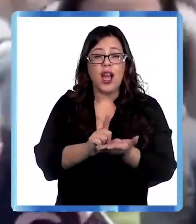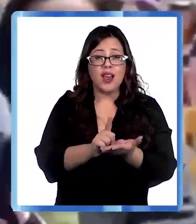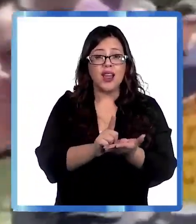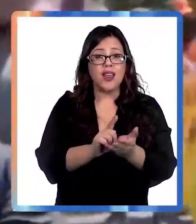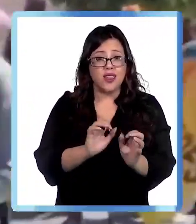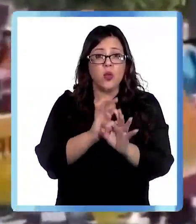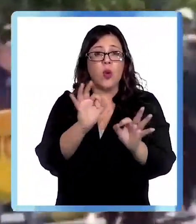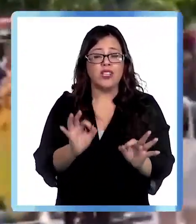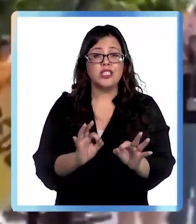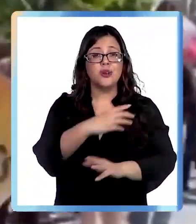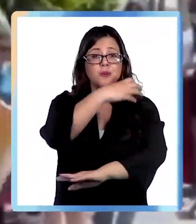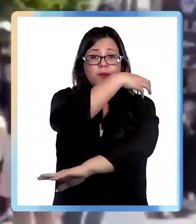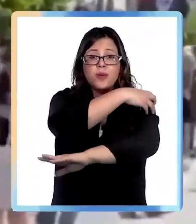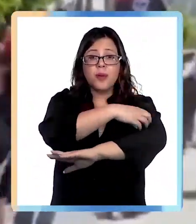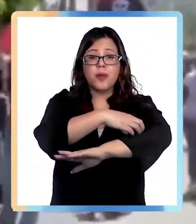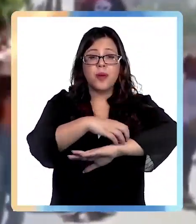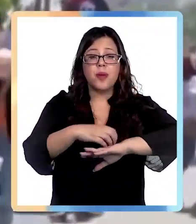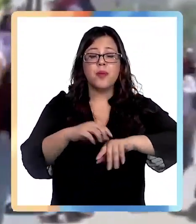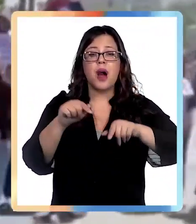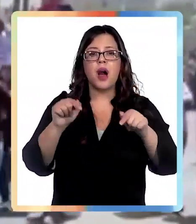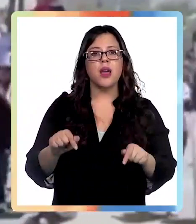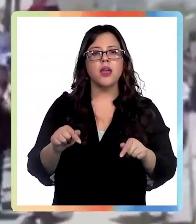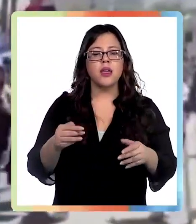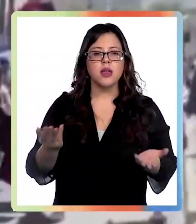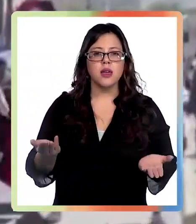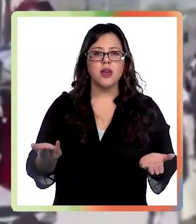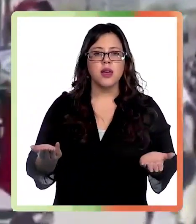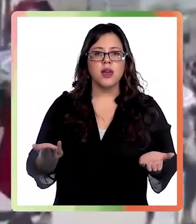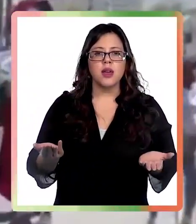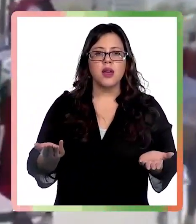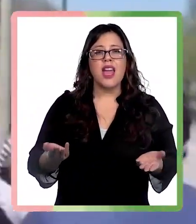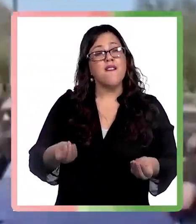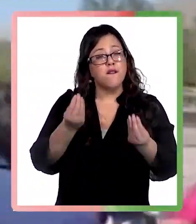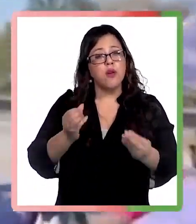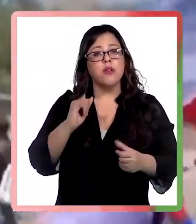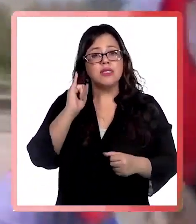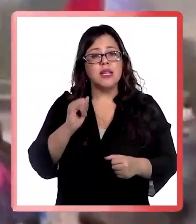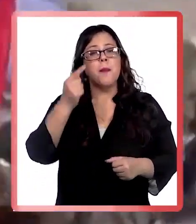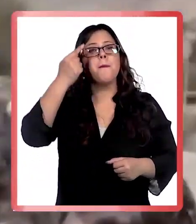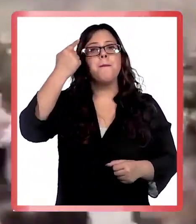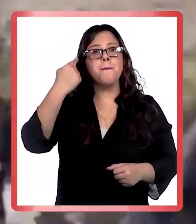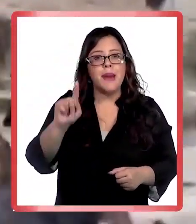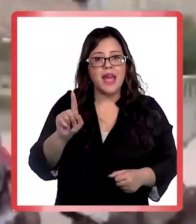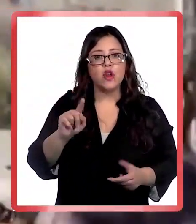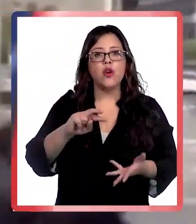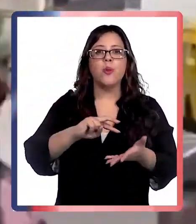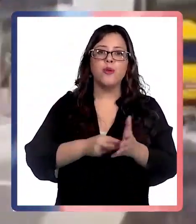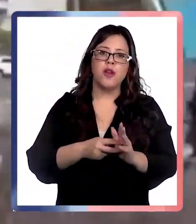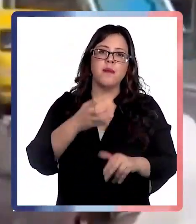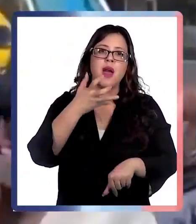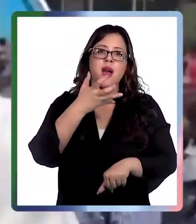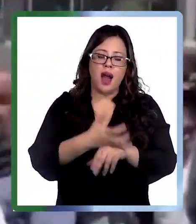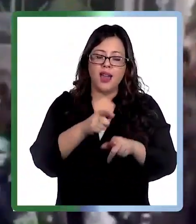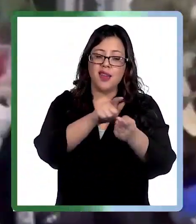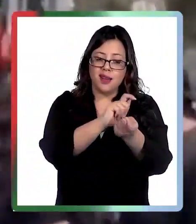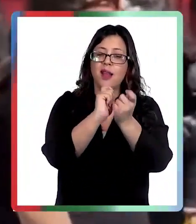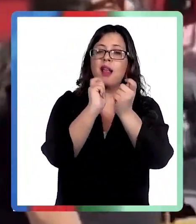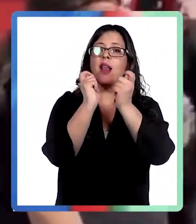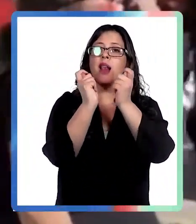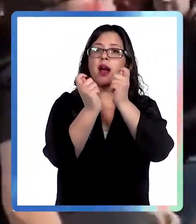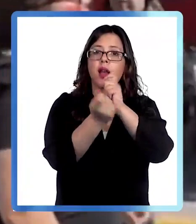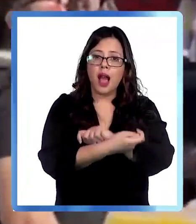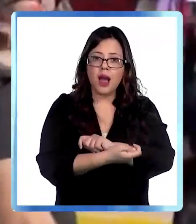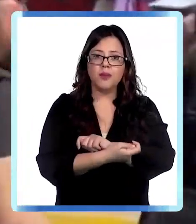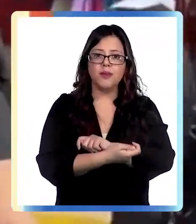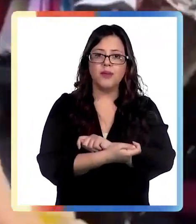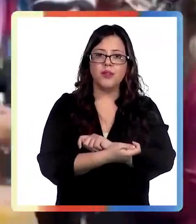locales de educación, en términos de espíritu, yo diría que es bastante buena, pero efectivamente hay una crisis en esta